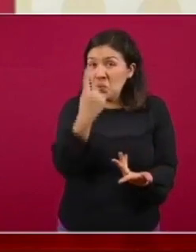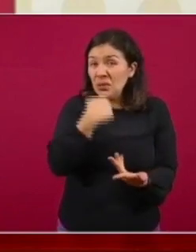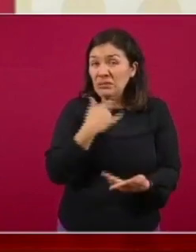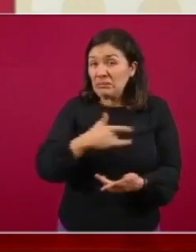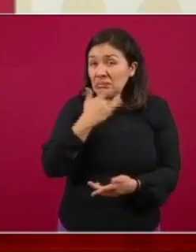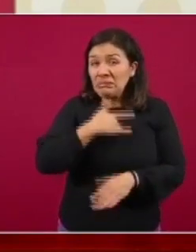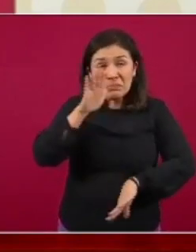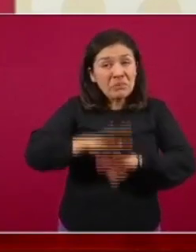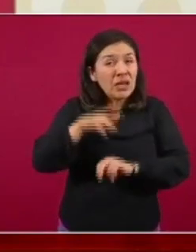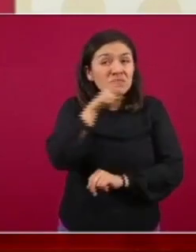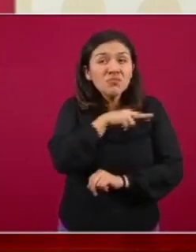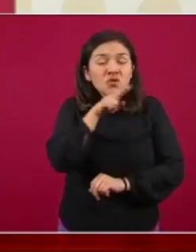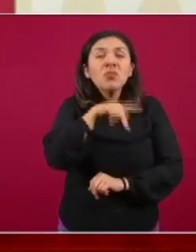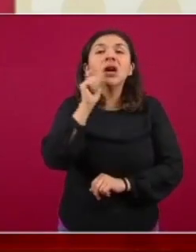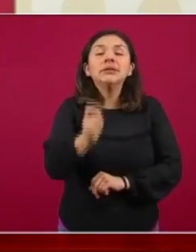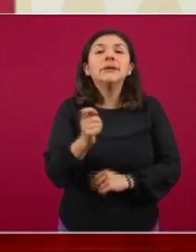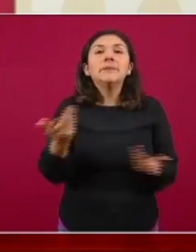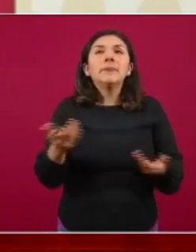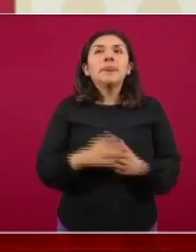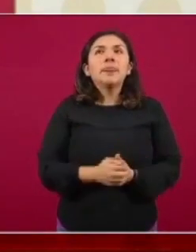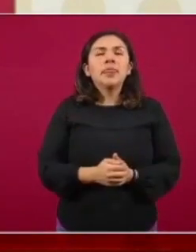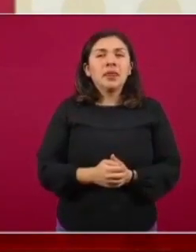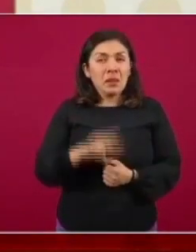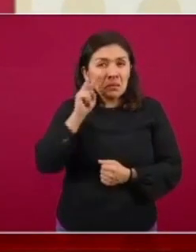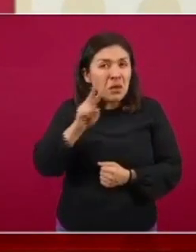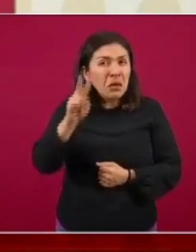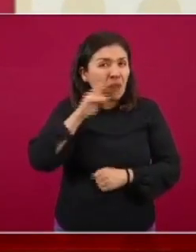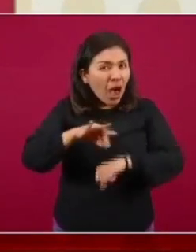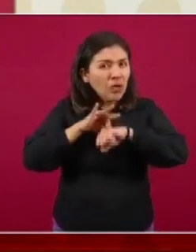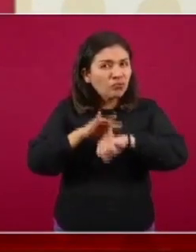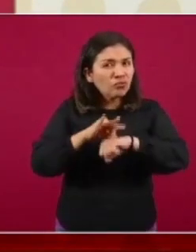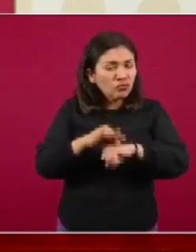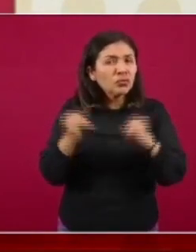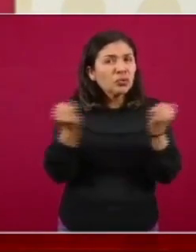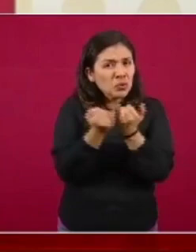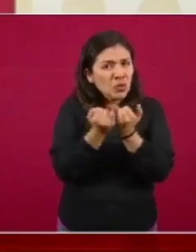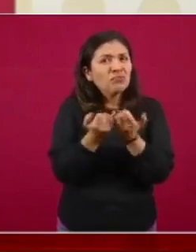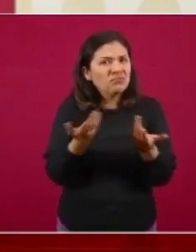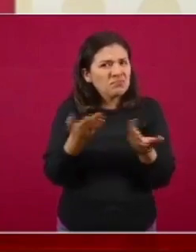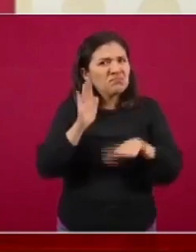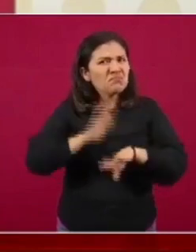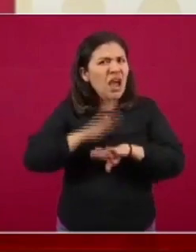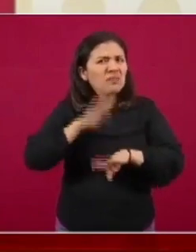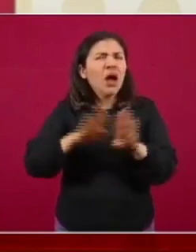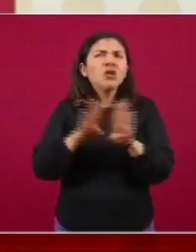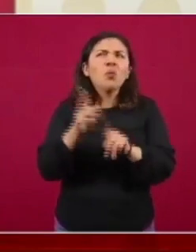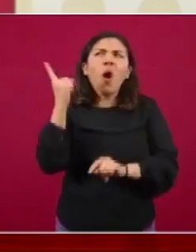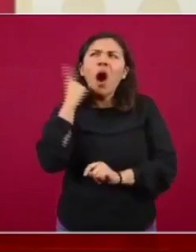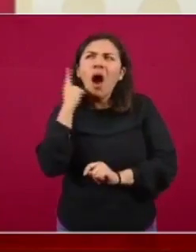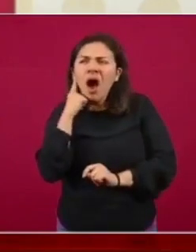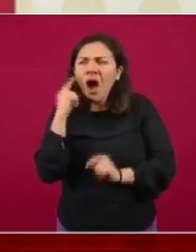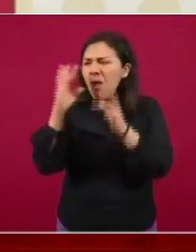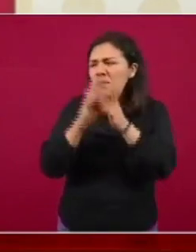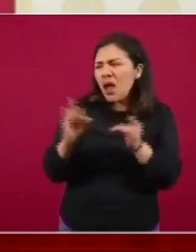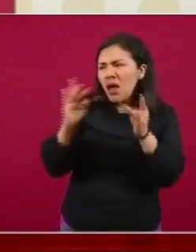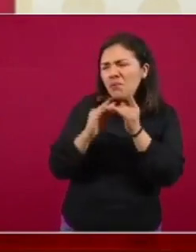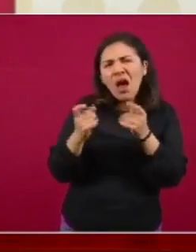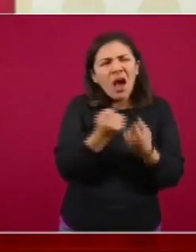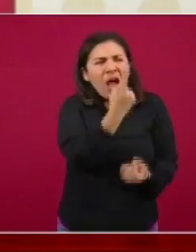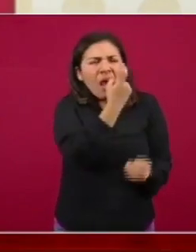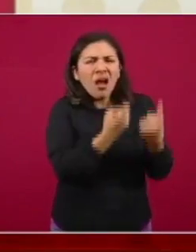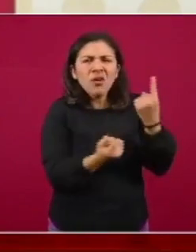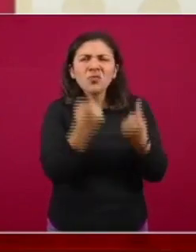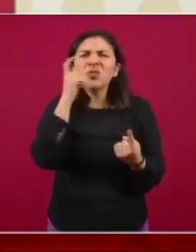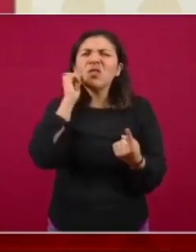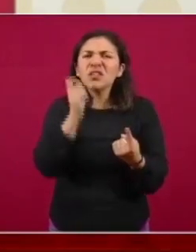mucho es precisamente que se ha reflejado, a veces tal vez más anecdótico, en el